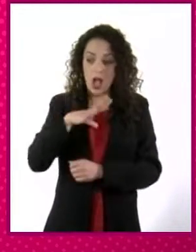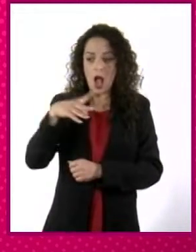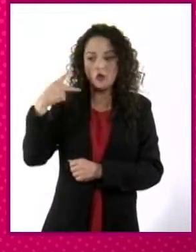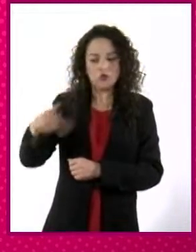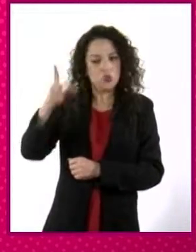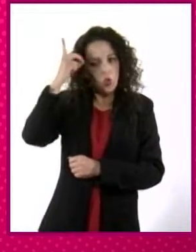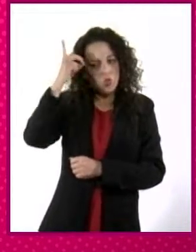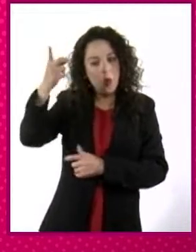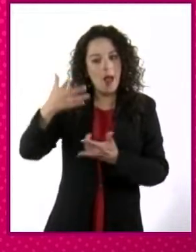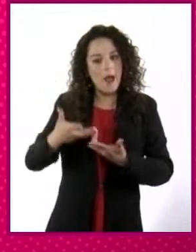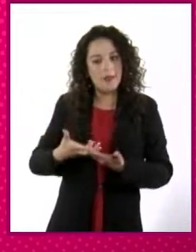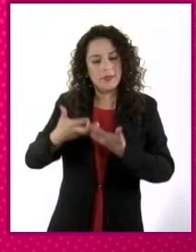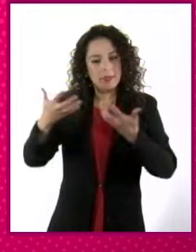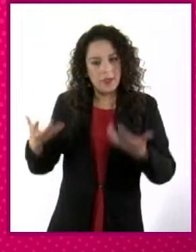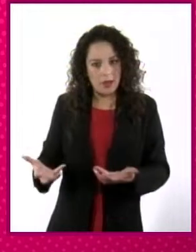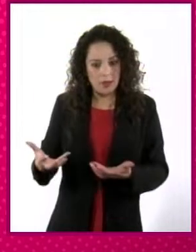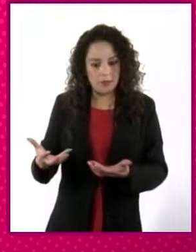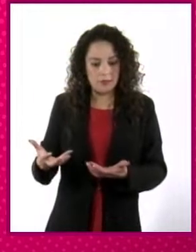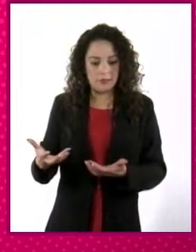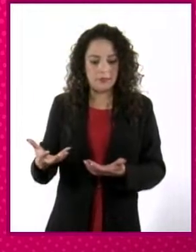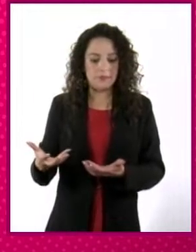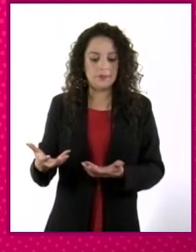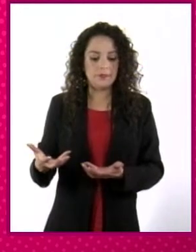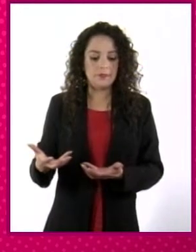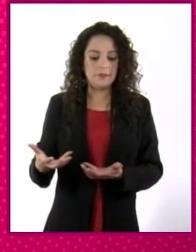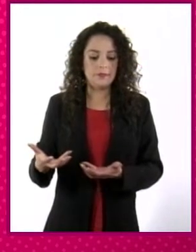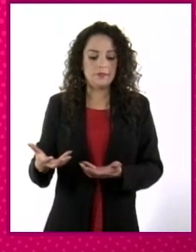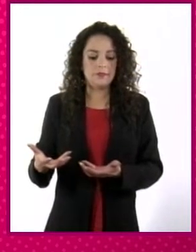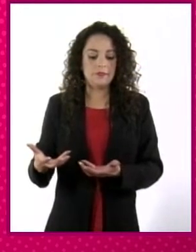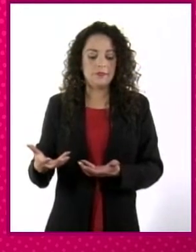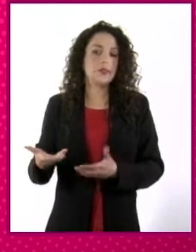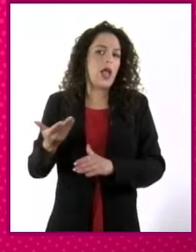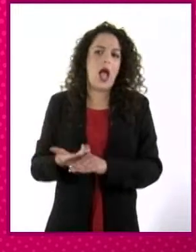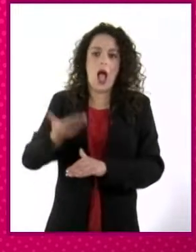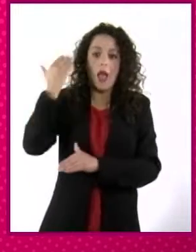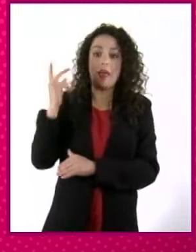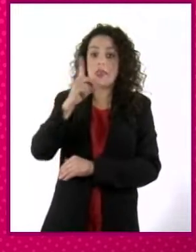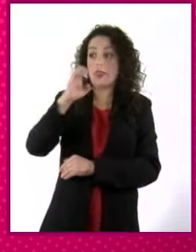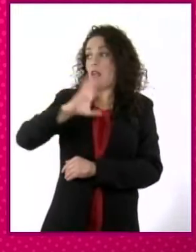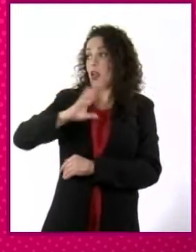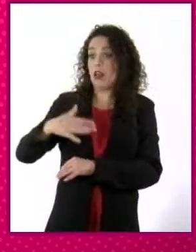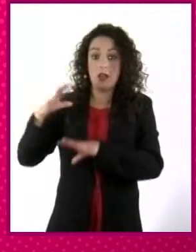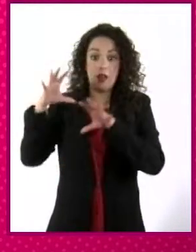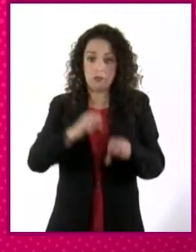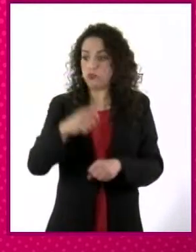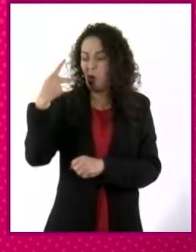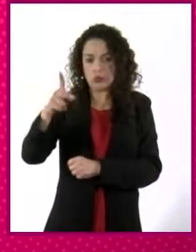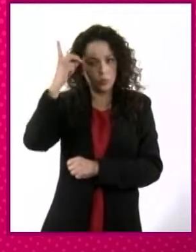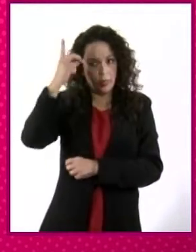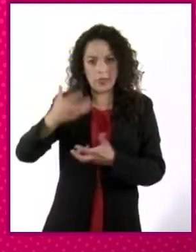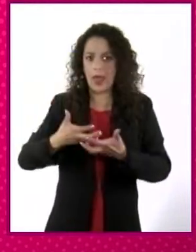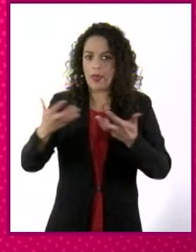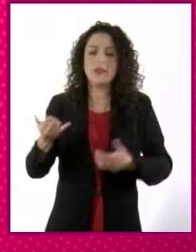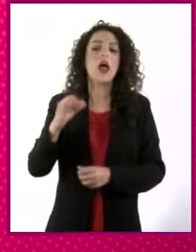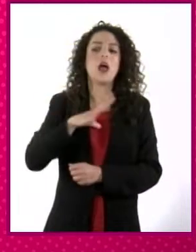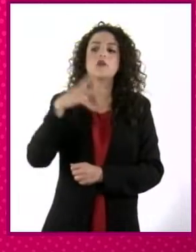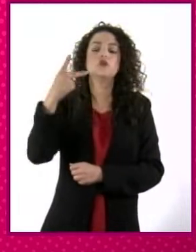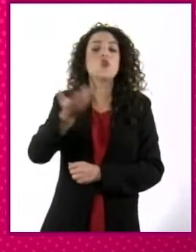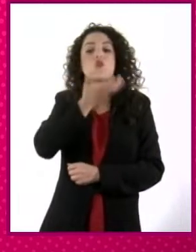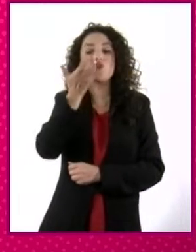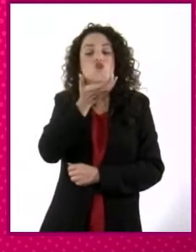habían tenido antes de la conquista, y seguían manteniendo una serie de costumbres. Había